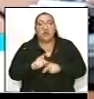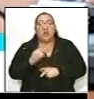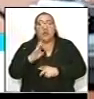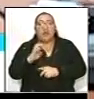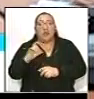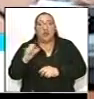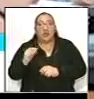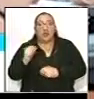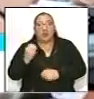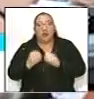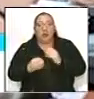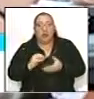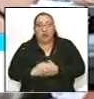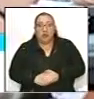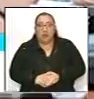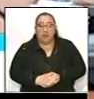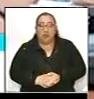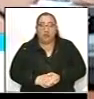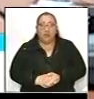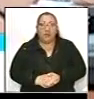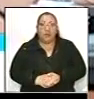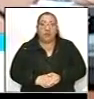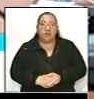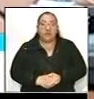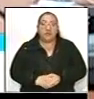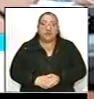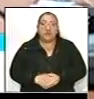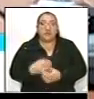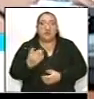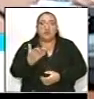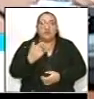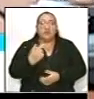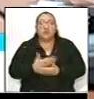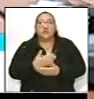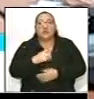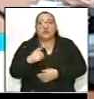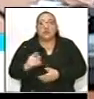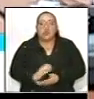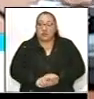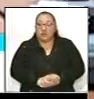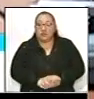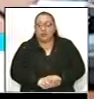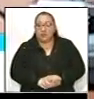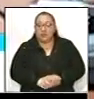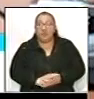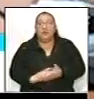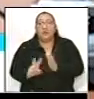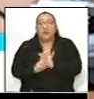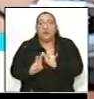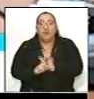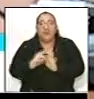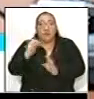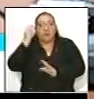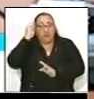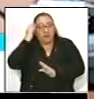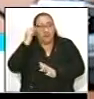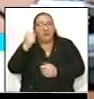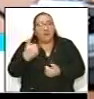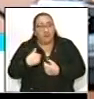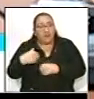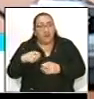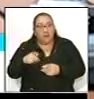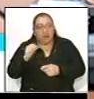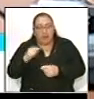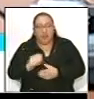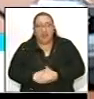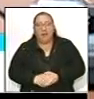becas en Repared. Entonces, solo pedirles a cada uno de ustedes la voluntad política. Tiene que haber, y lo